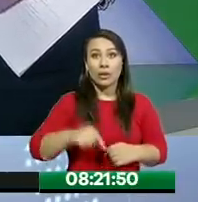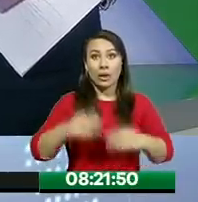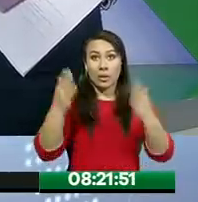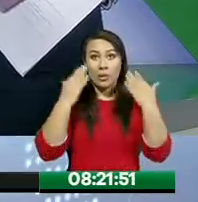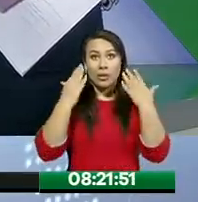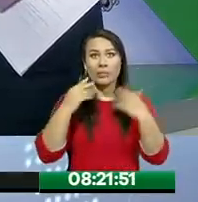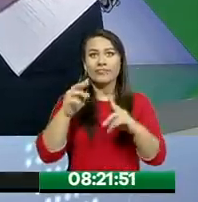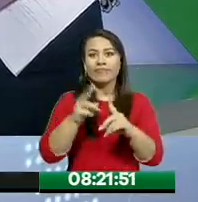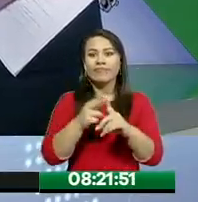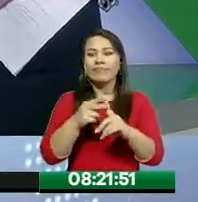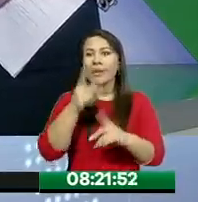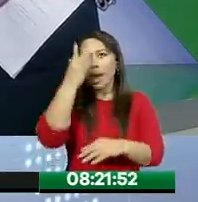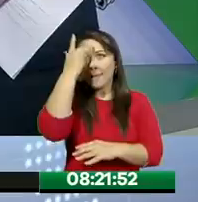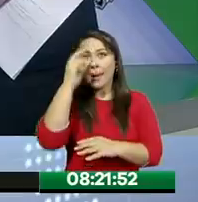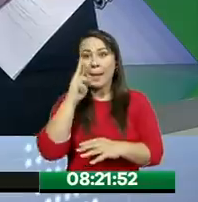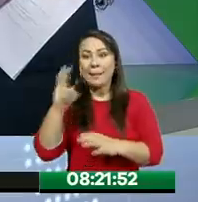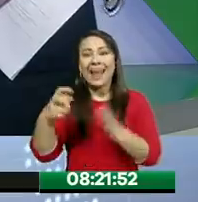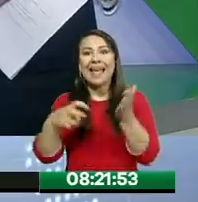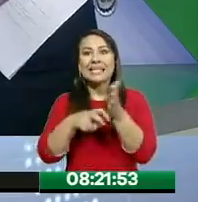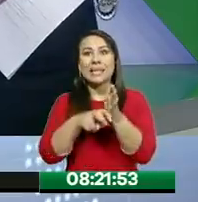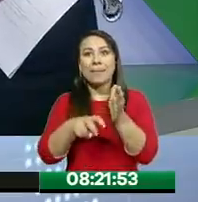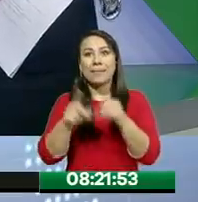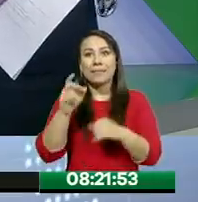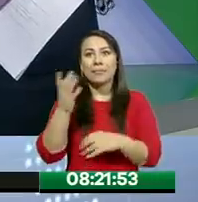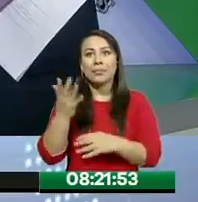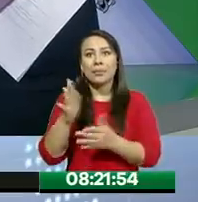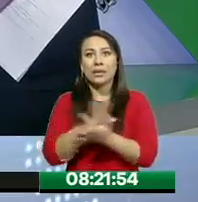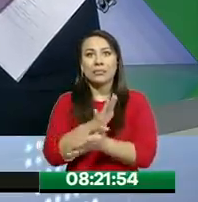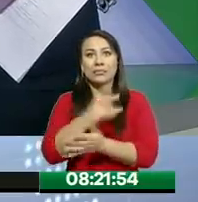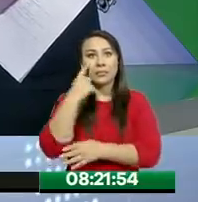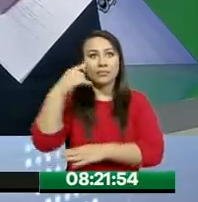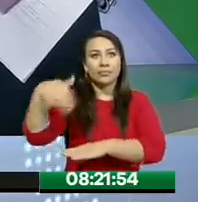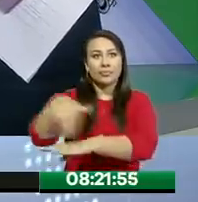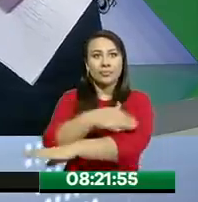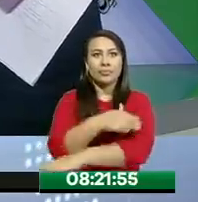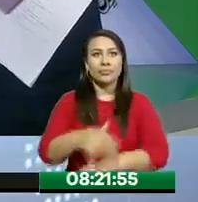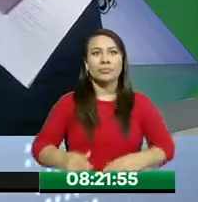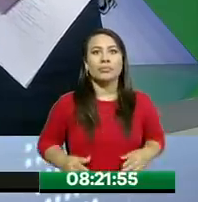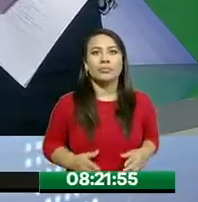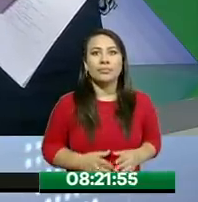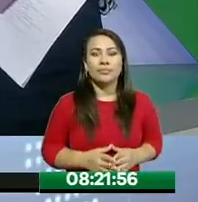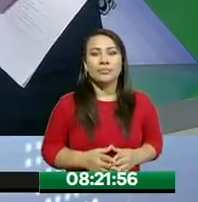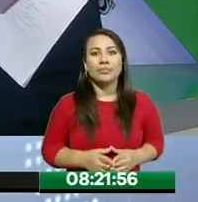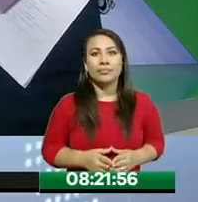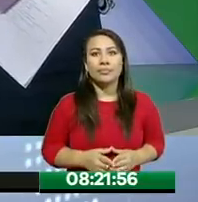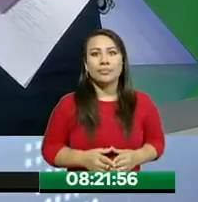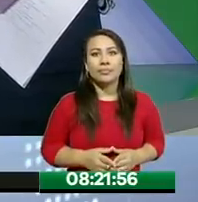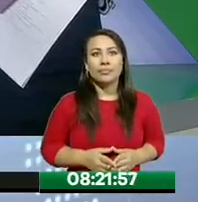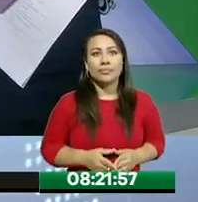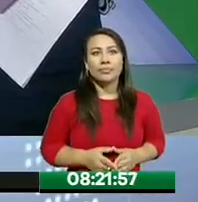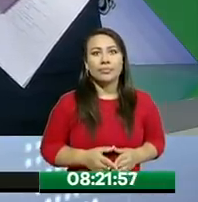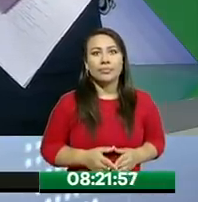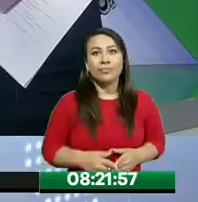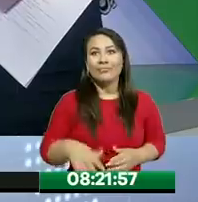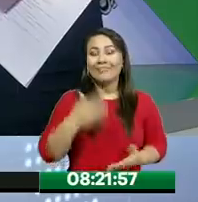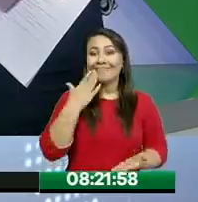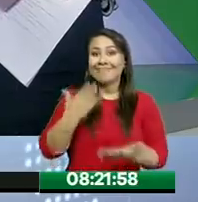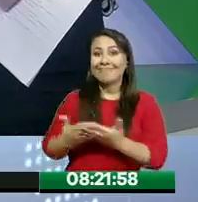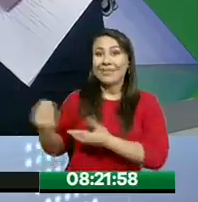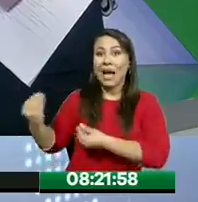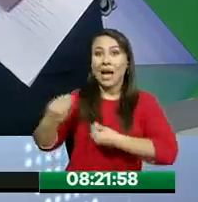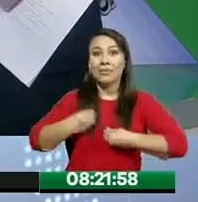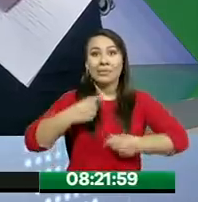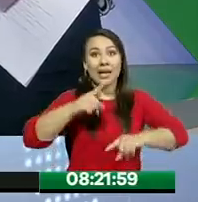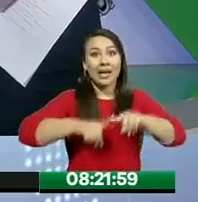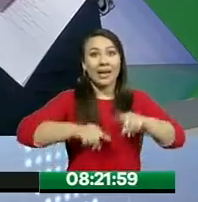emergencia. Luego de ello acudieron a la fiscalía, donde presentaron la respectiva denuncia. El certificado médico